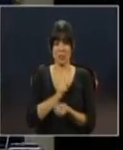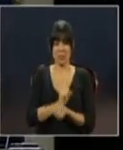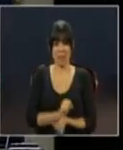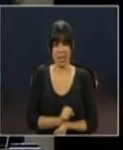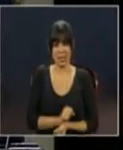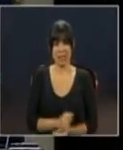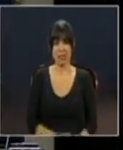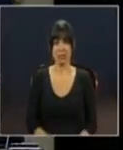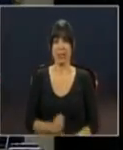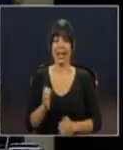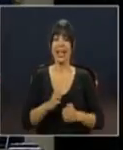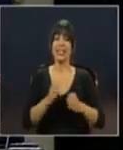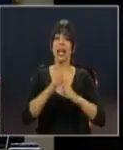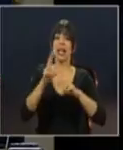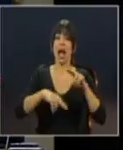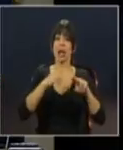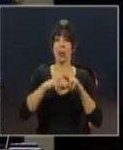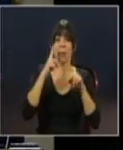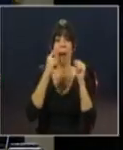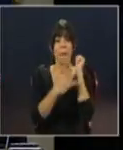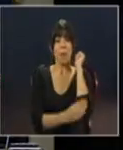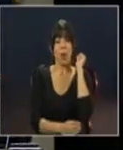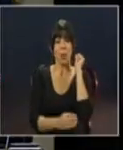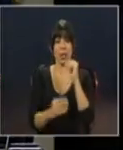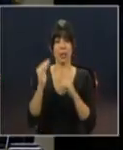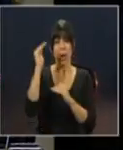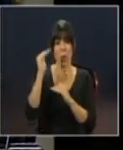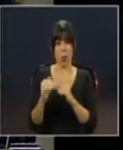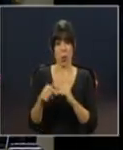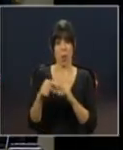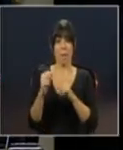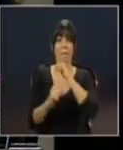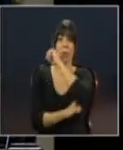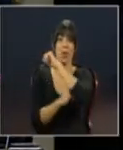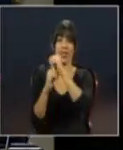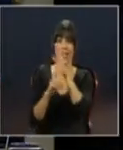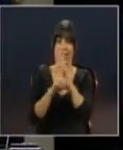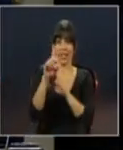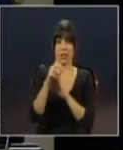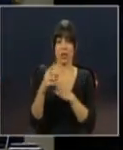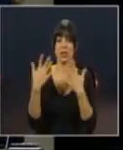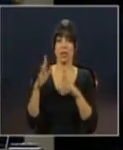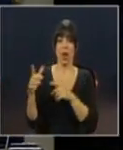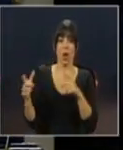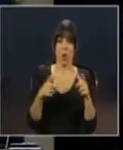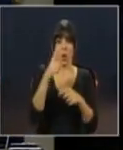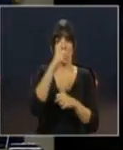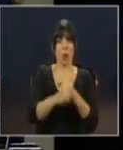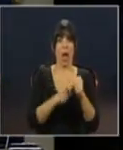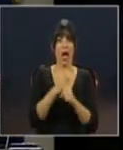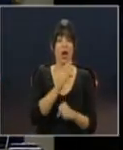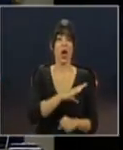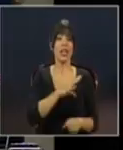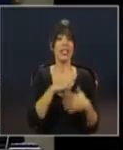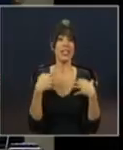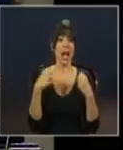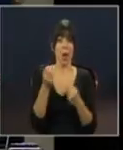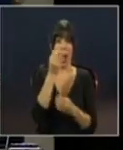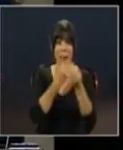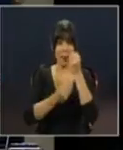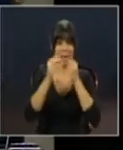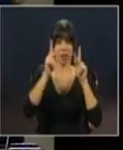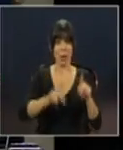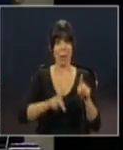Estrategia Nacional para la Reducción de la Pobreza, Puente al Desarrollo, cumplió un año en el que han mejorado las condiciones de salud y alimentación de